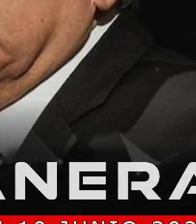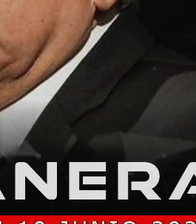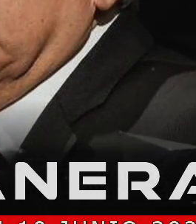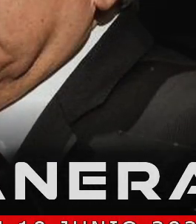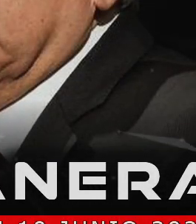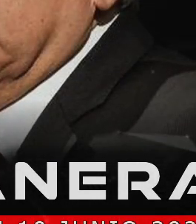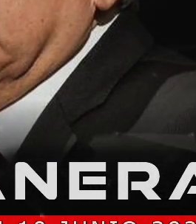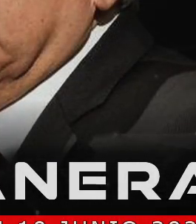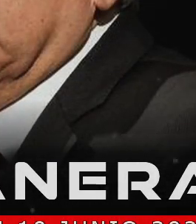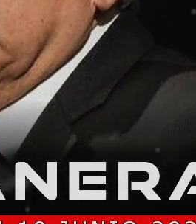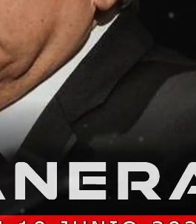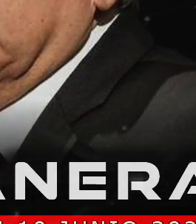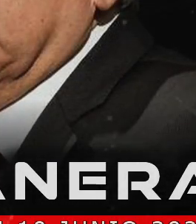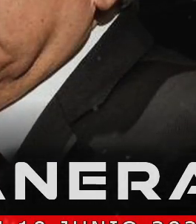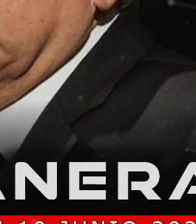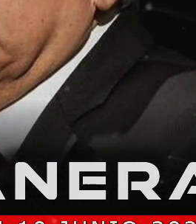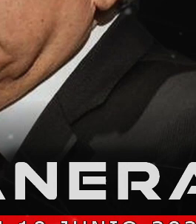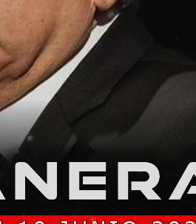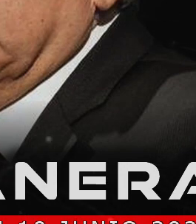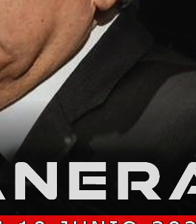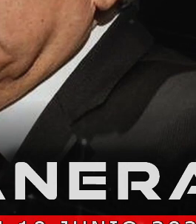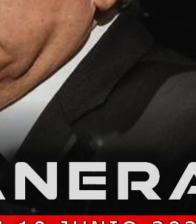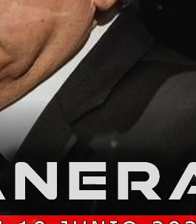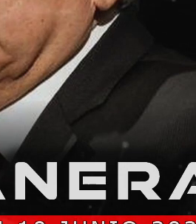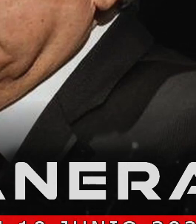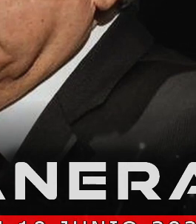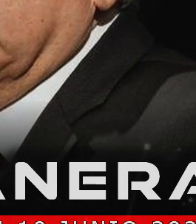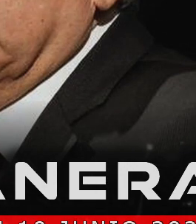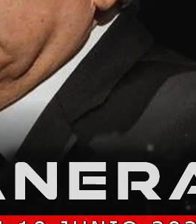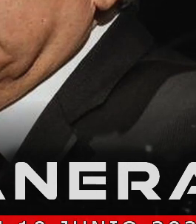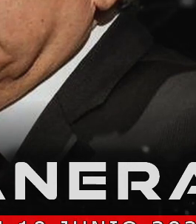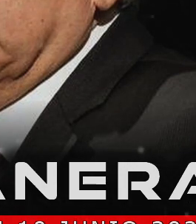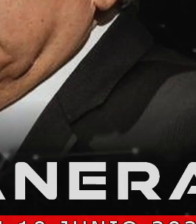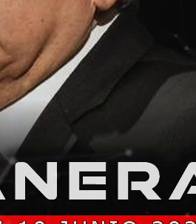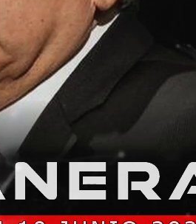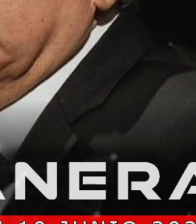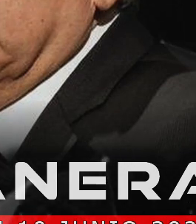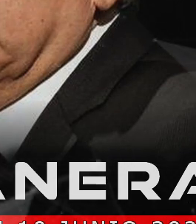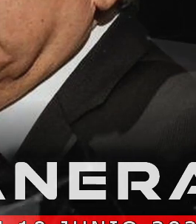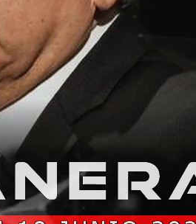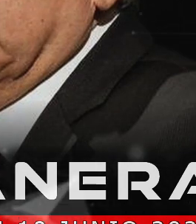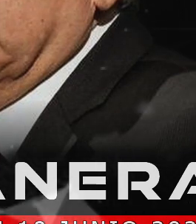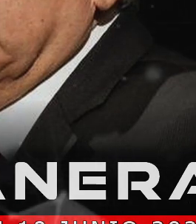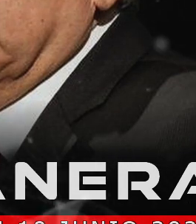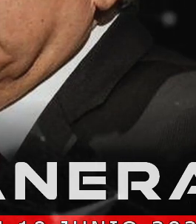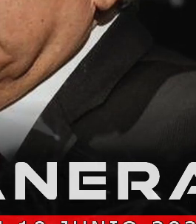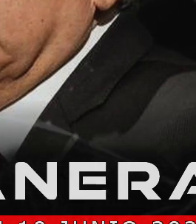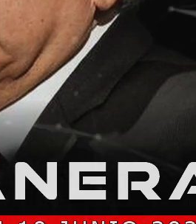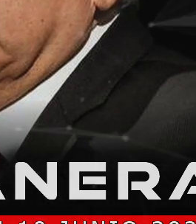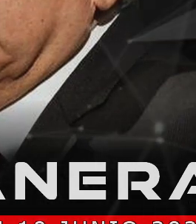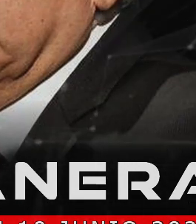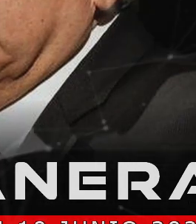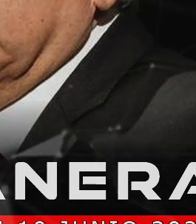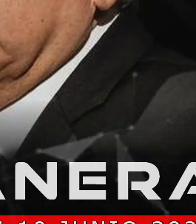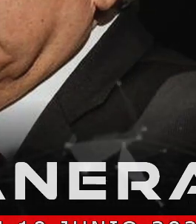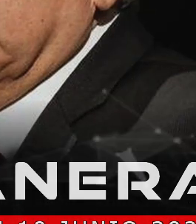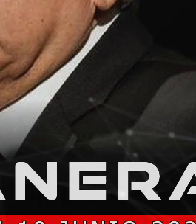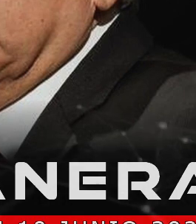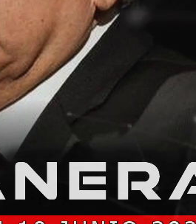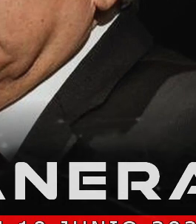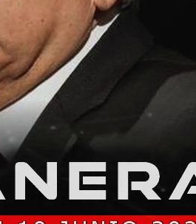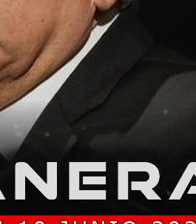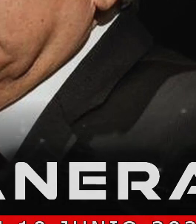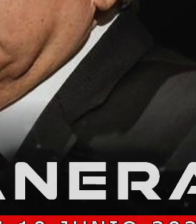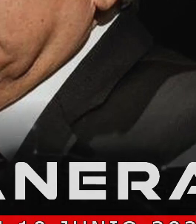Mantente informado y visita nuestra cuenta de Twitter, @escuchadiario, donde podrás encontrar notas destacadas y lo más reciente de